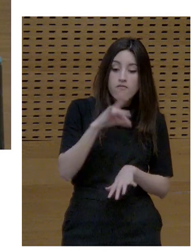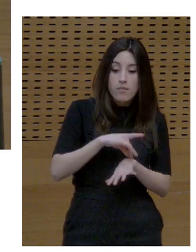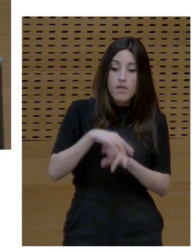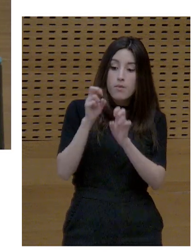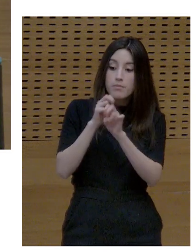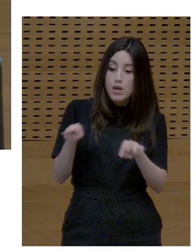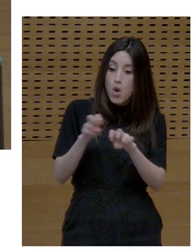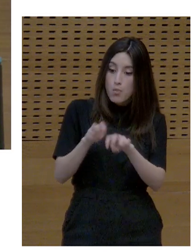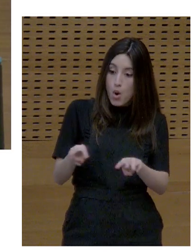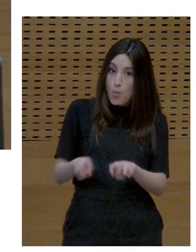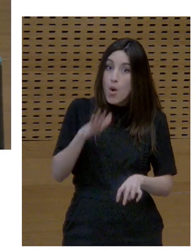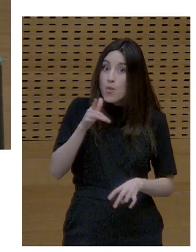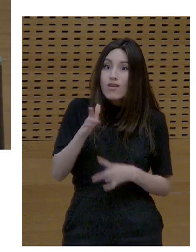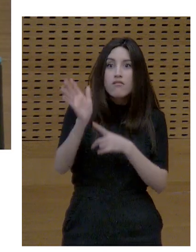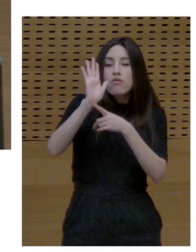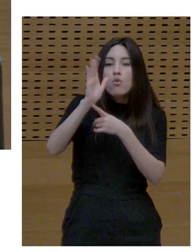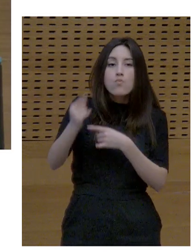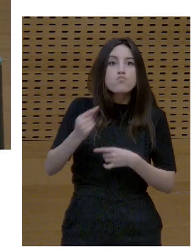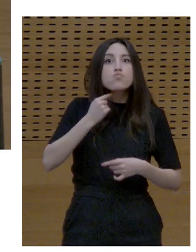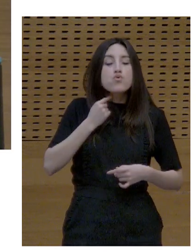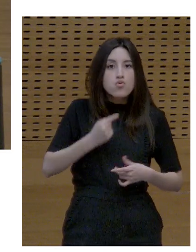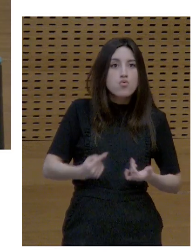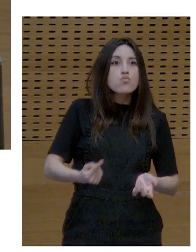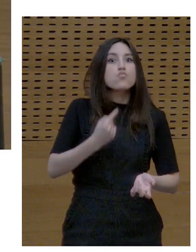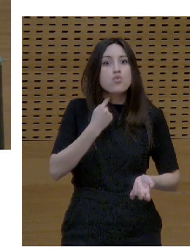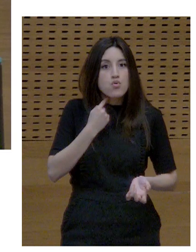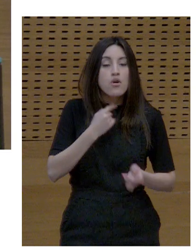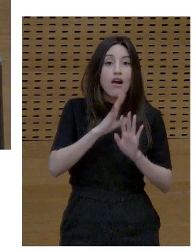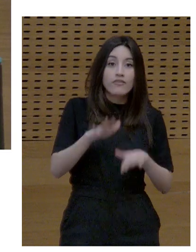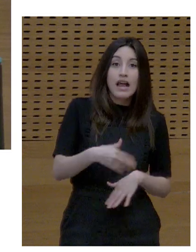y se van perdiendo más neuronas, el efecto de la medicación